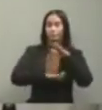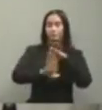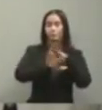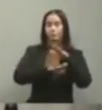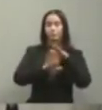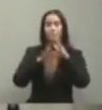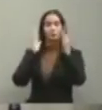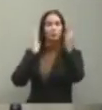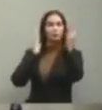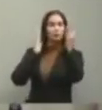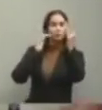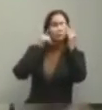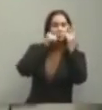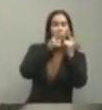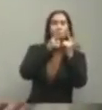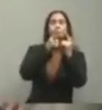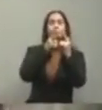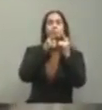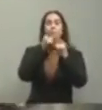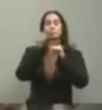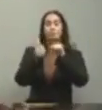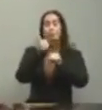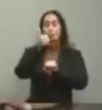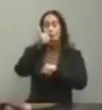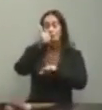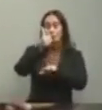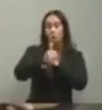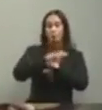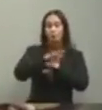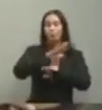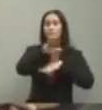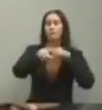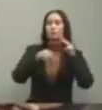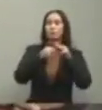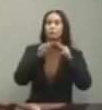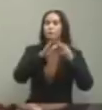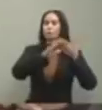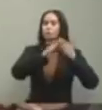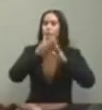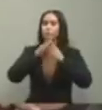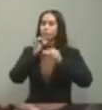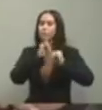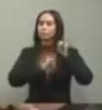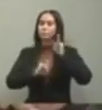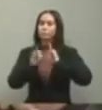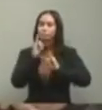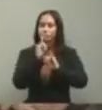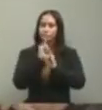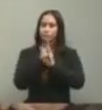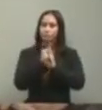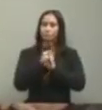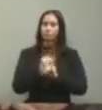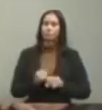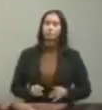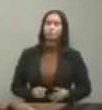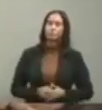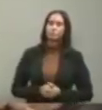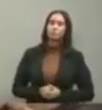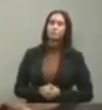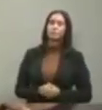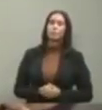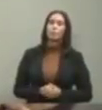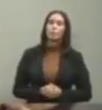desafío planteado a toda la comunidad internacional a pesar del